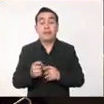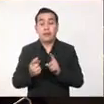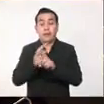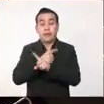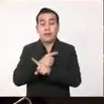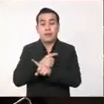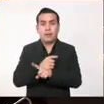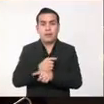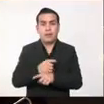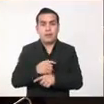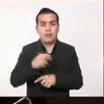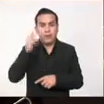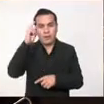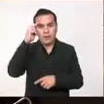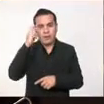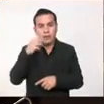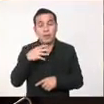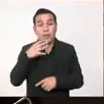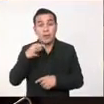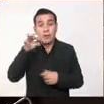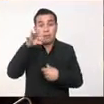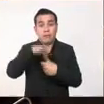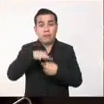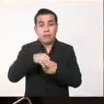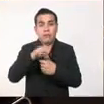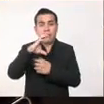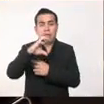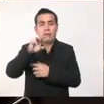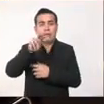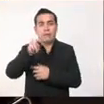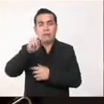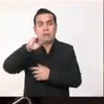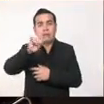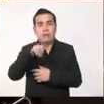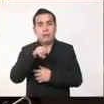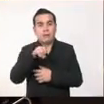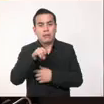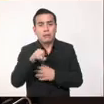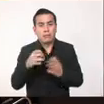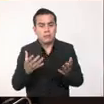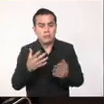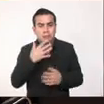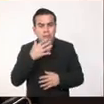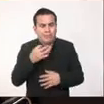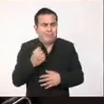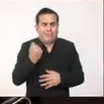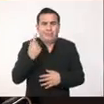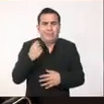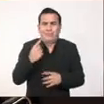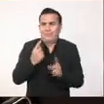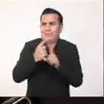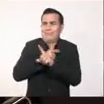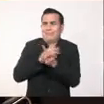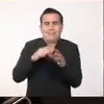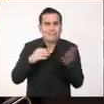un magistrado de repente requiere una elección en el CNJ y que esté en una lista. No tiene sentido. Por lo